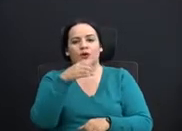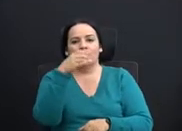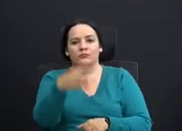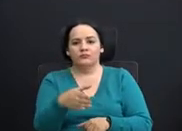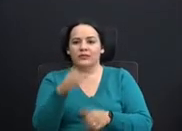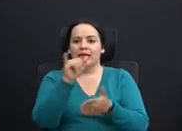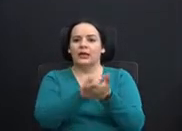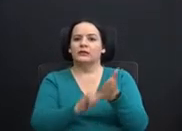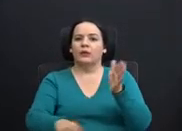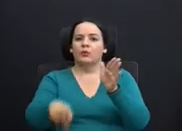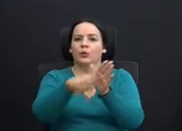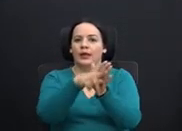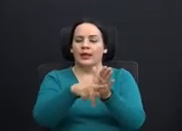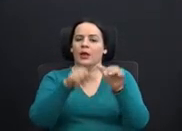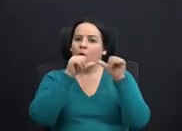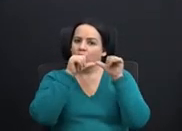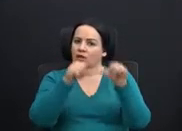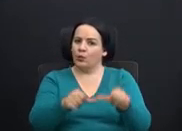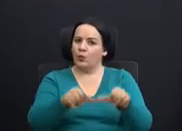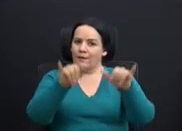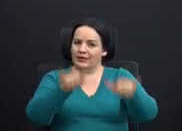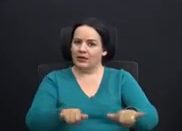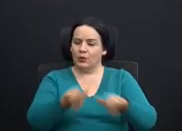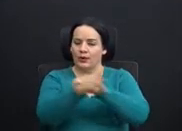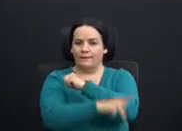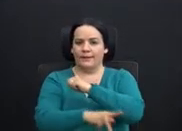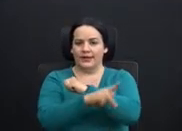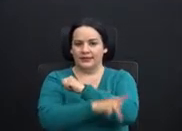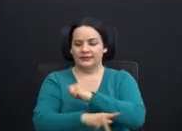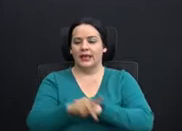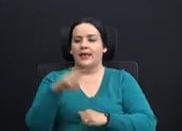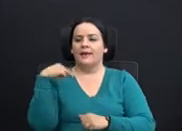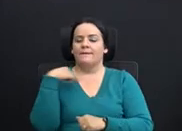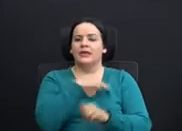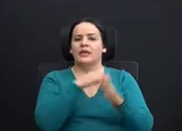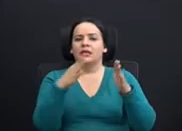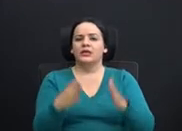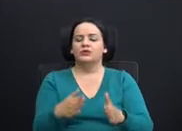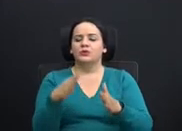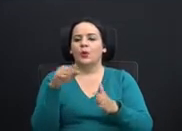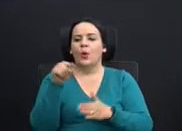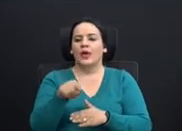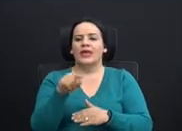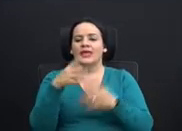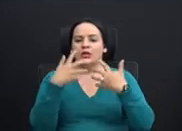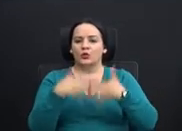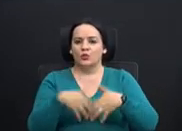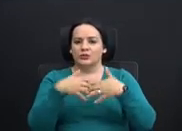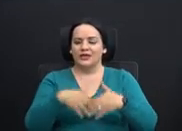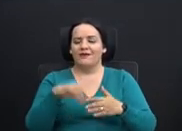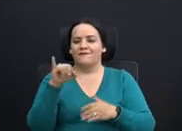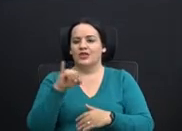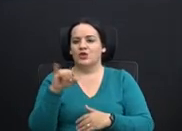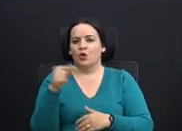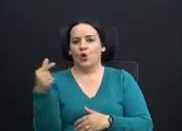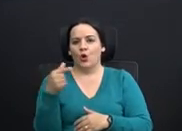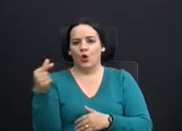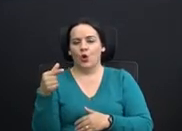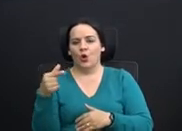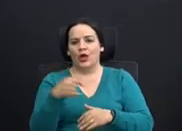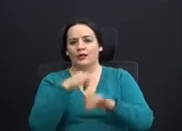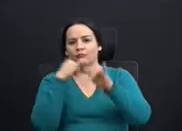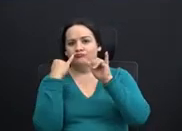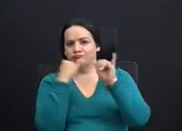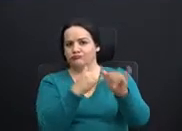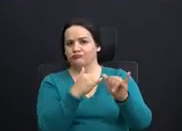siga manteniendo en el país. Ministro, Industrias Infinito Gold interpuso una demanda millonaria contra